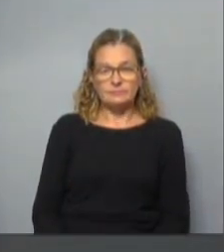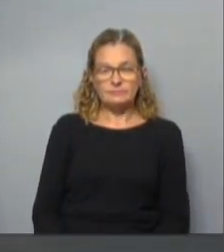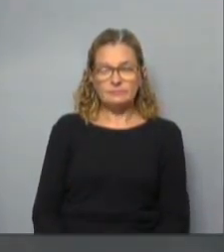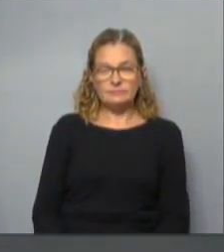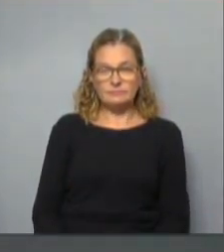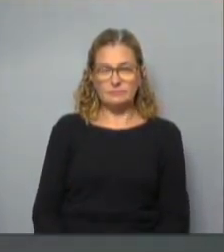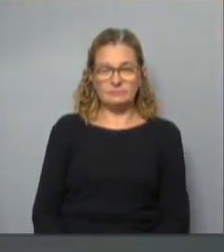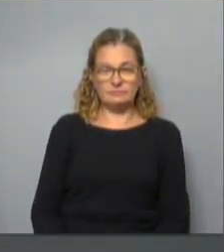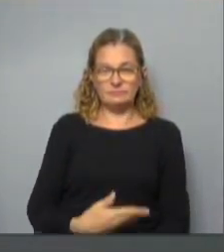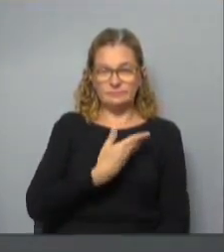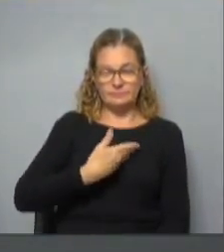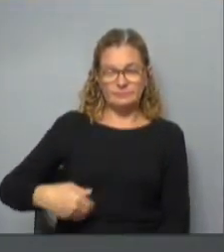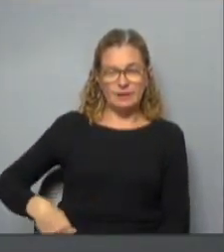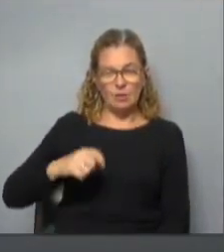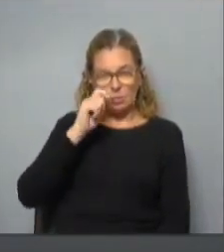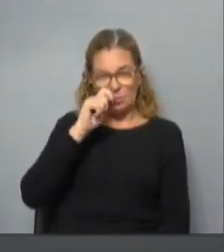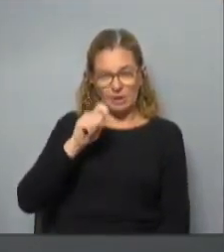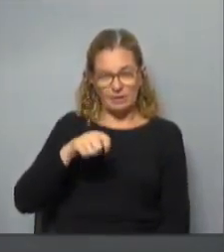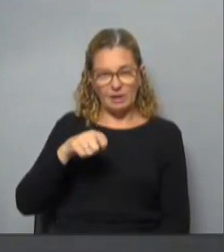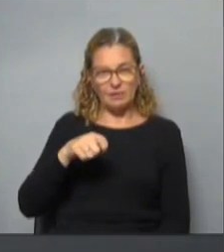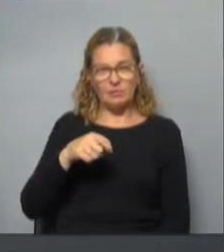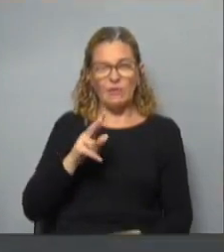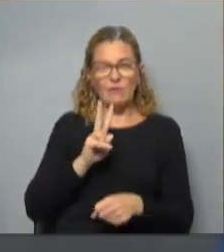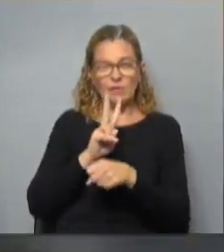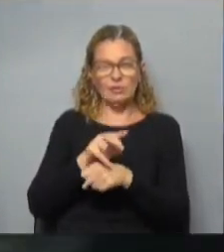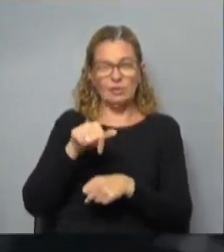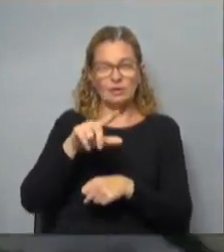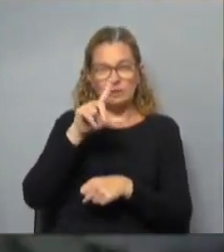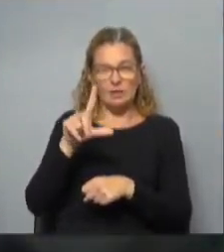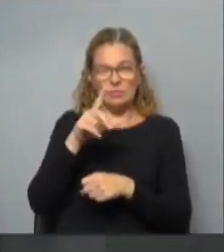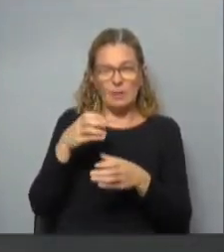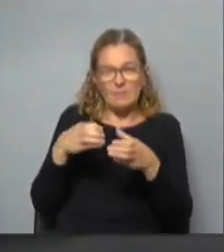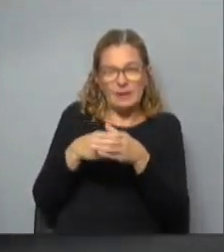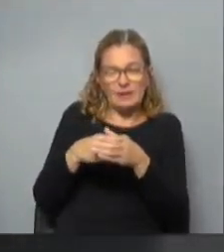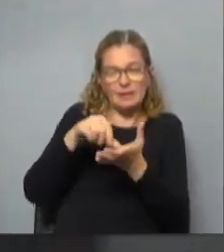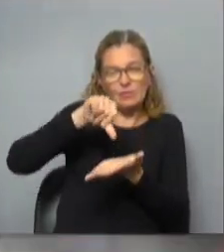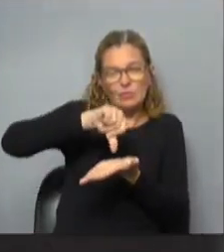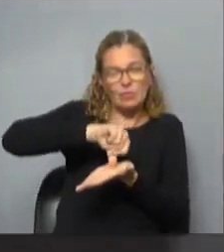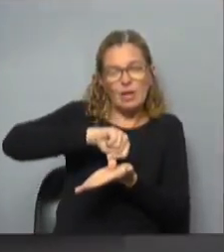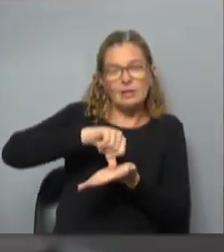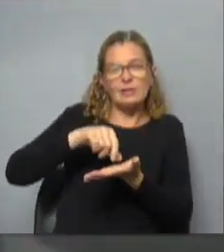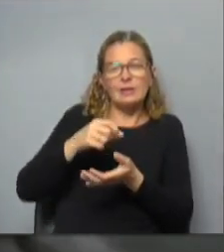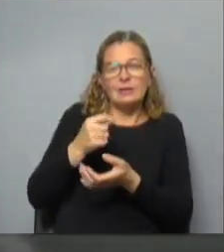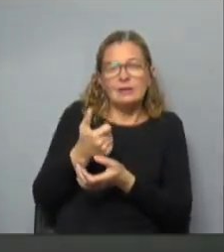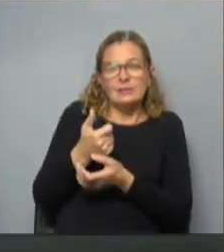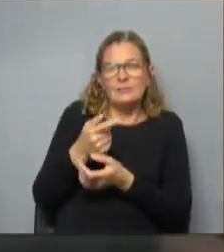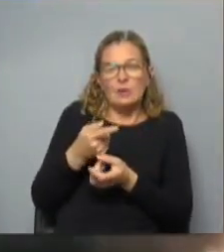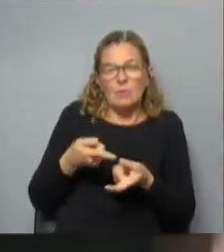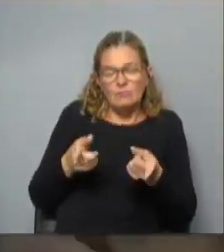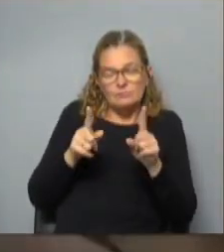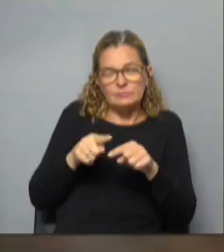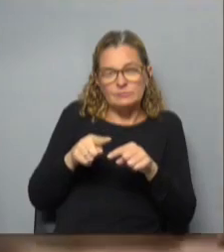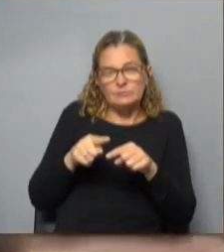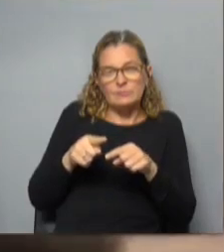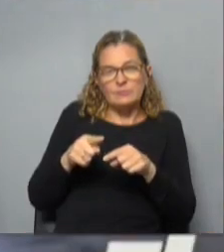el presidente ucraniano volodymyr selenski visitó este lunes mucha pequeña ciudad al norte de kiev recientemente recuperada por las tropas